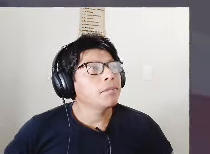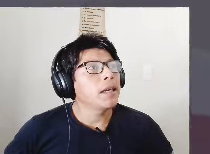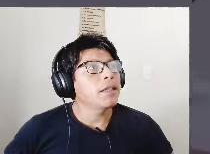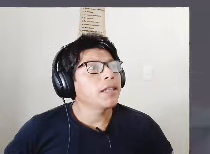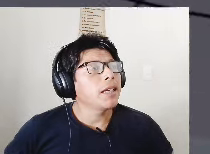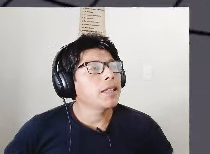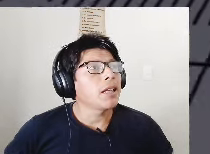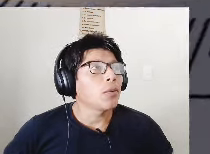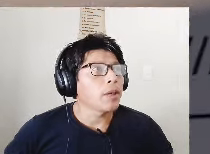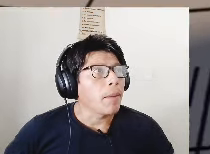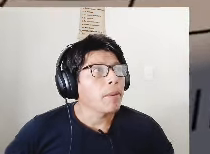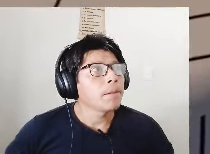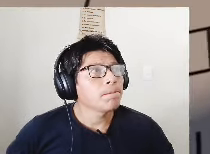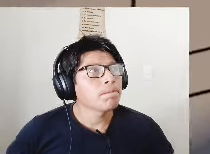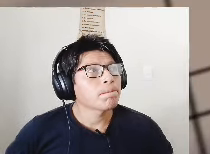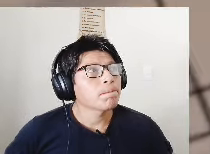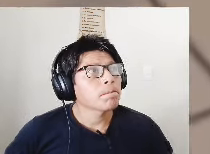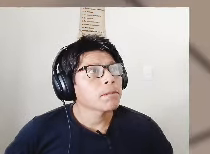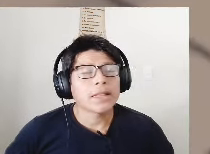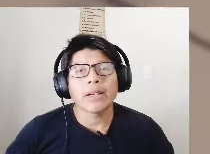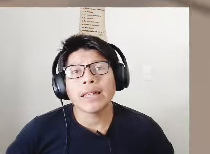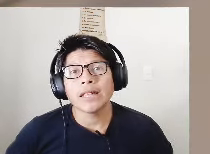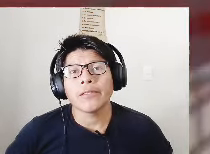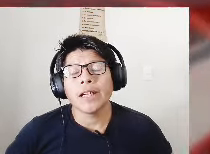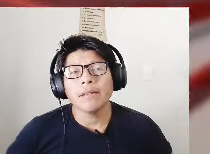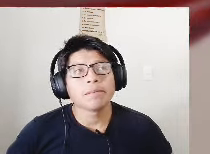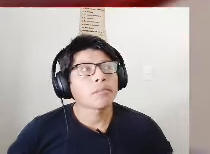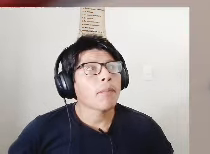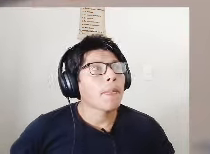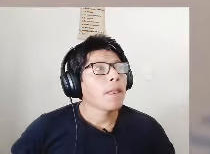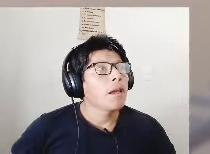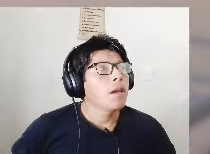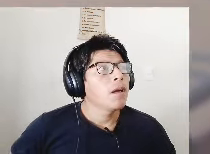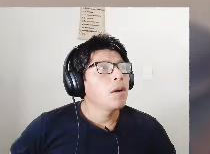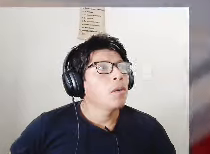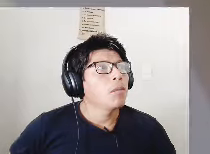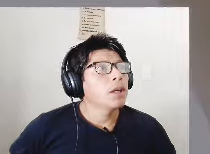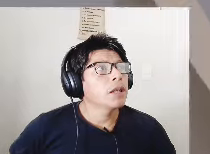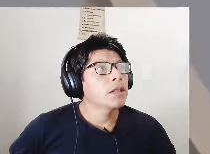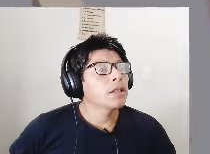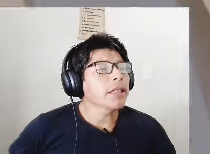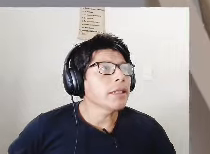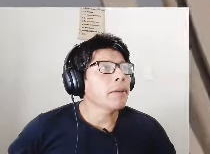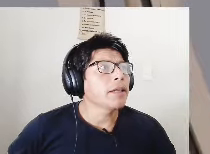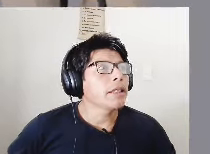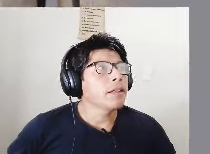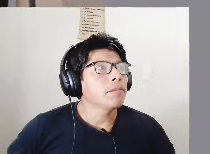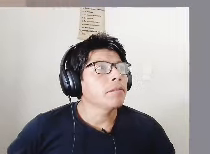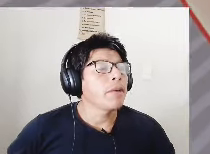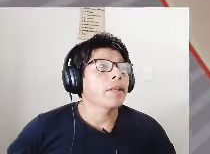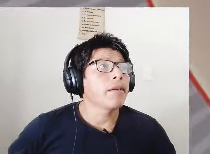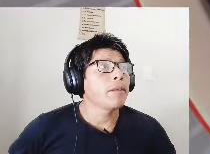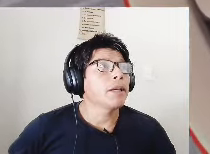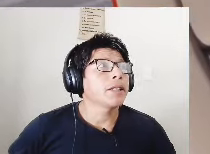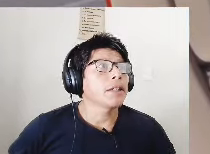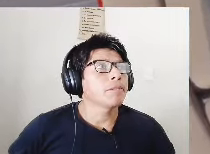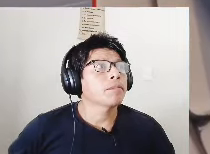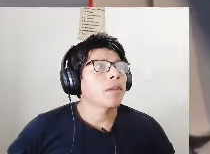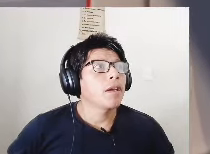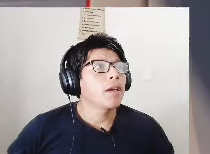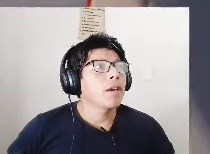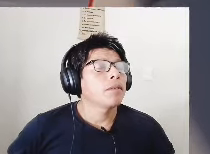Viernes 20 de noviembre. ¿Saben qué significa? Pues tristemente,